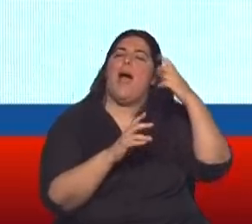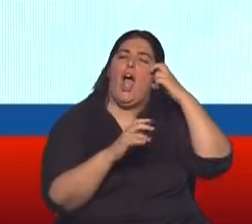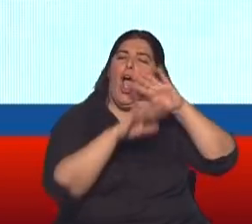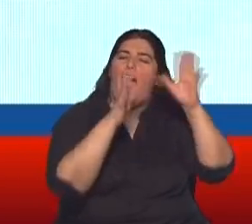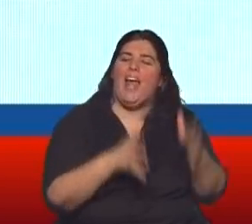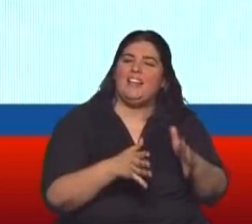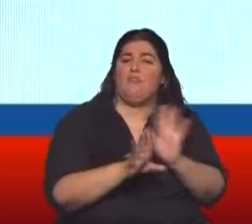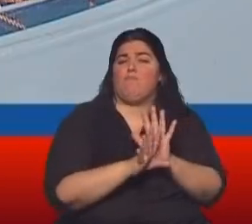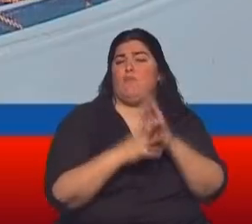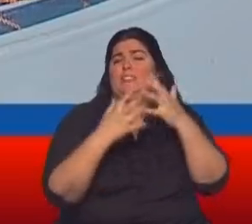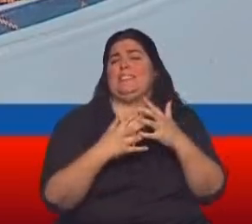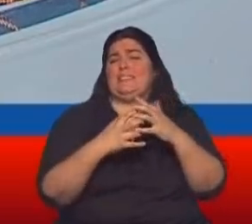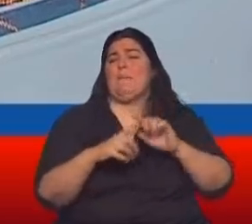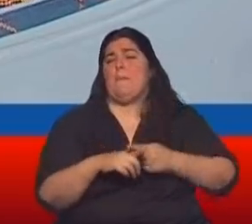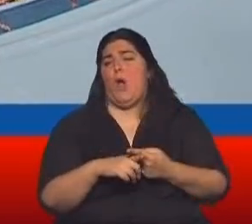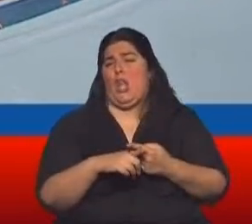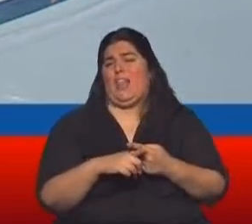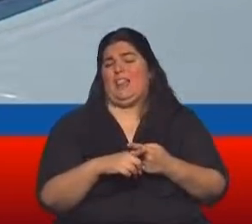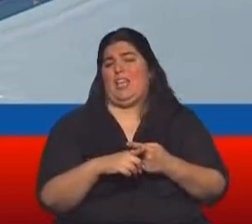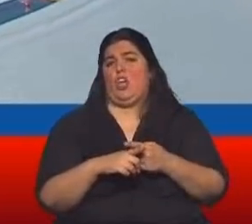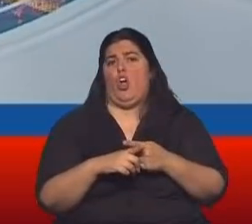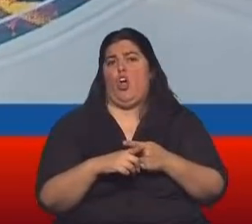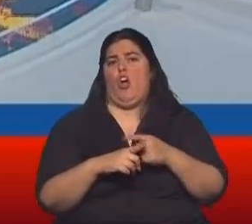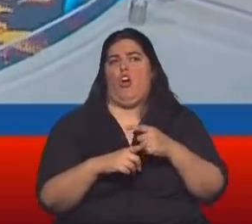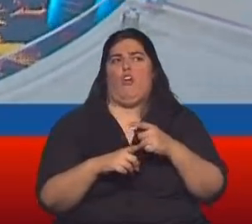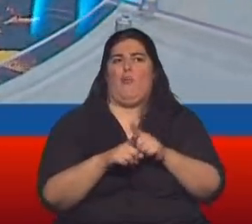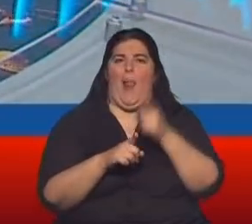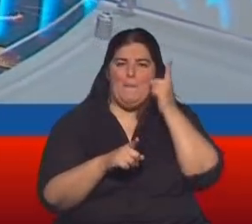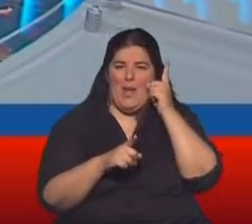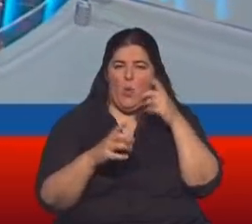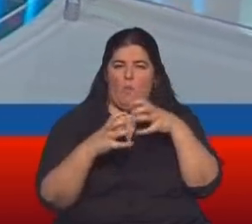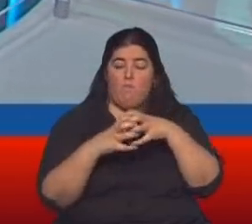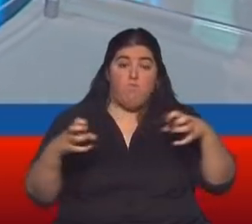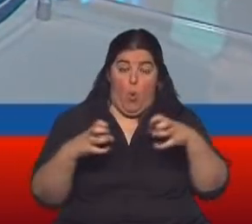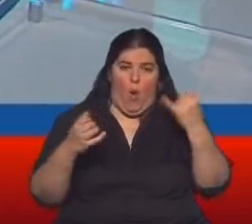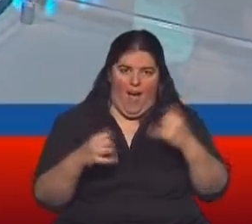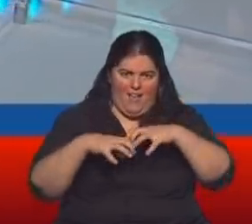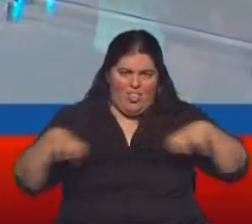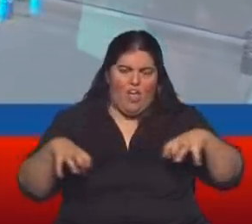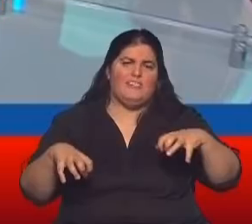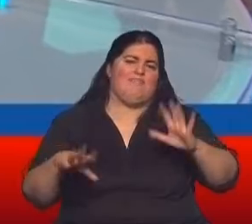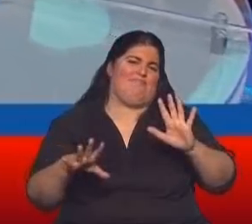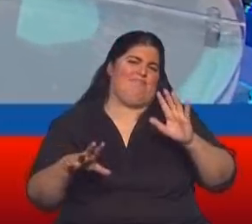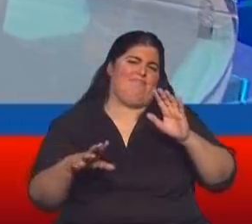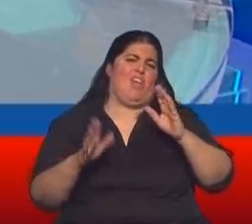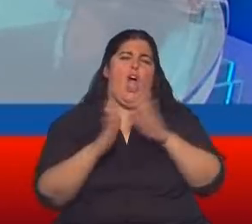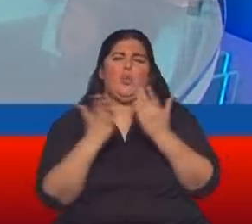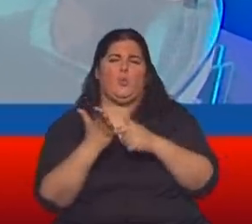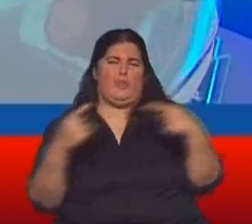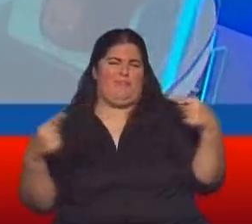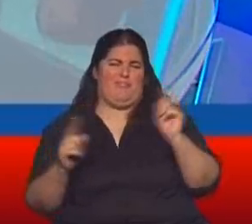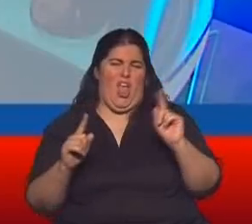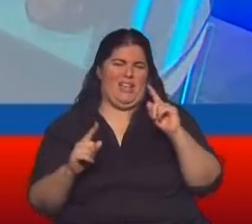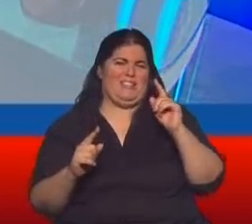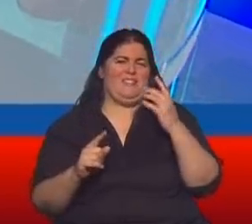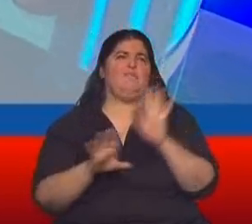países con sistemas políticos partidarios tan atomizados como el Perú, redundan en este desastre, 4 presidentes en 5